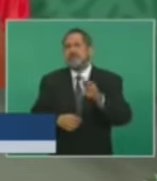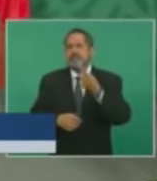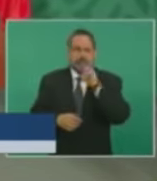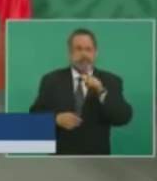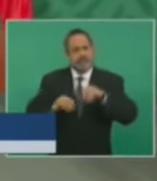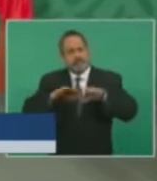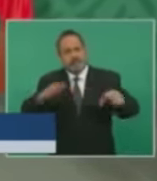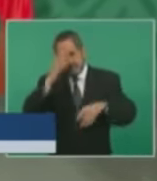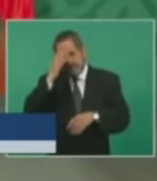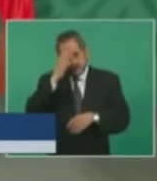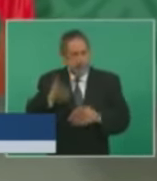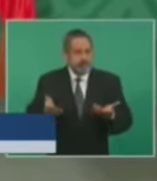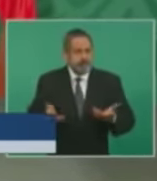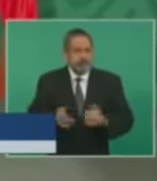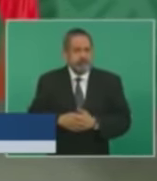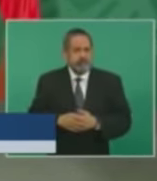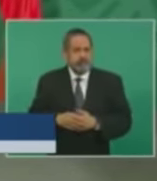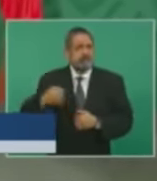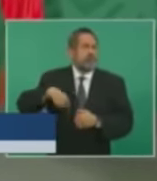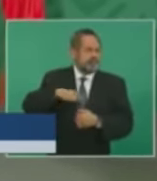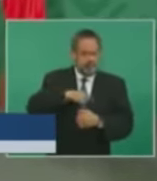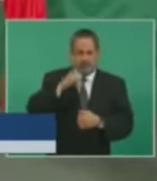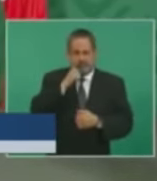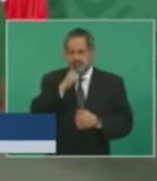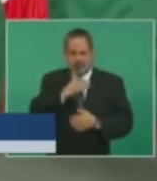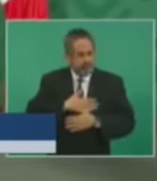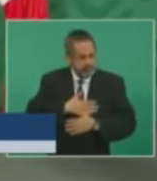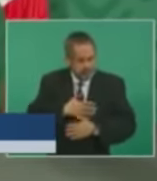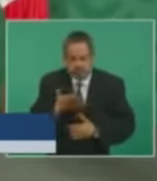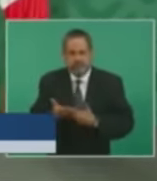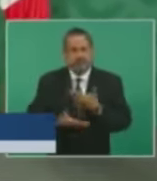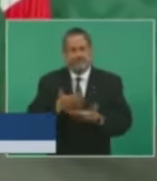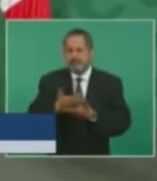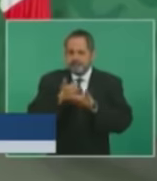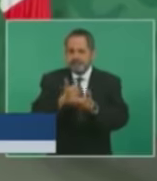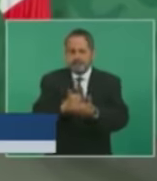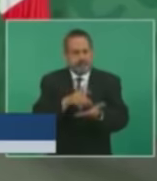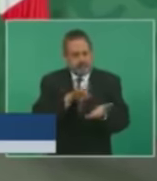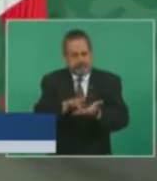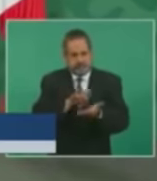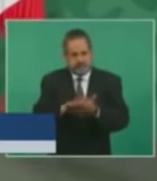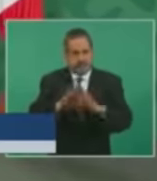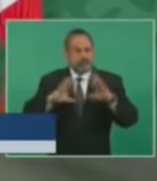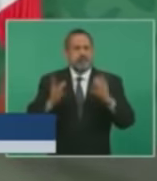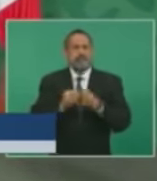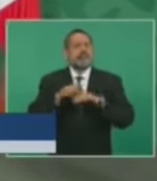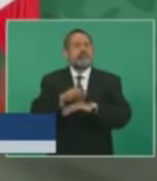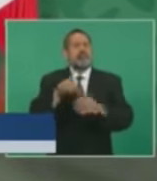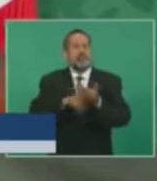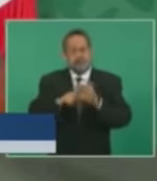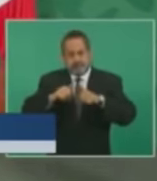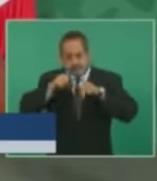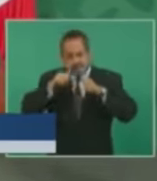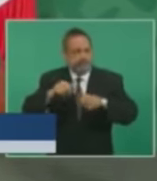tenía Santo Domingo, o que puede tener él, o San Francisco de Asís, o cualquiera de los santos muy piadosos y muy serios que ha habido